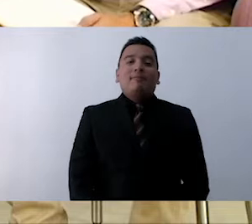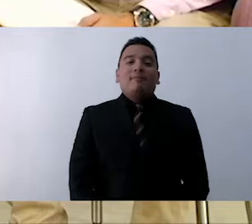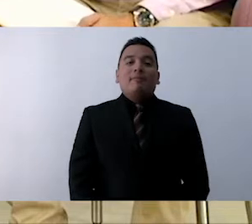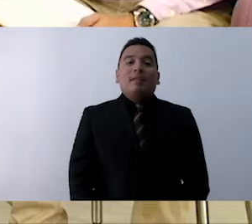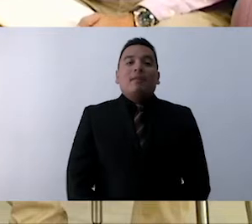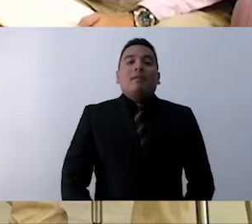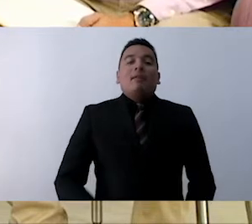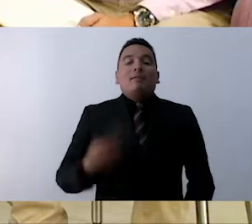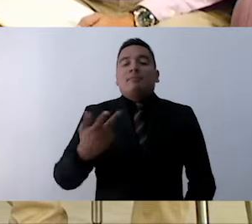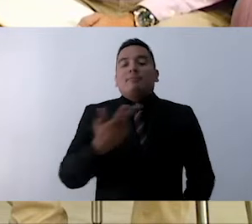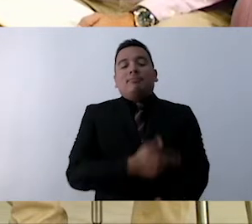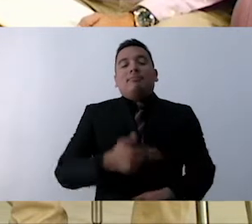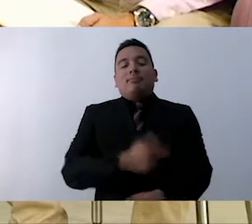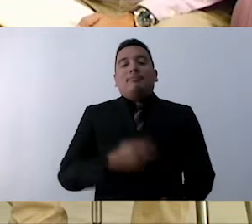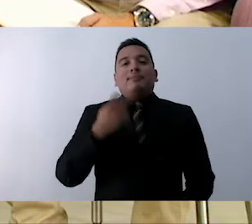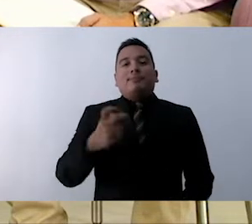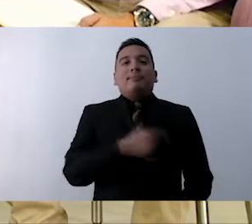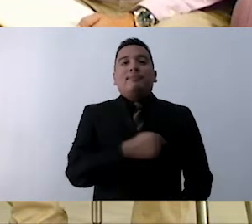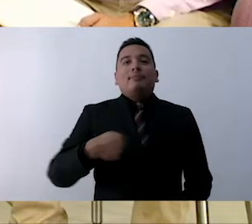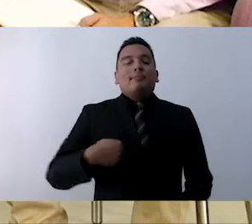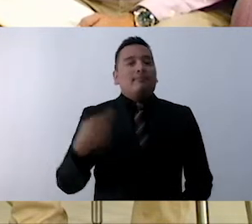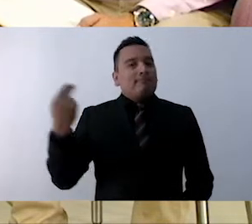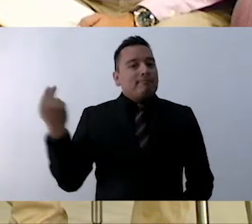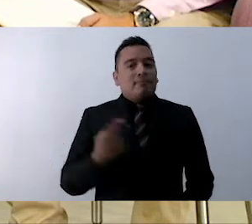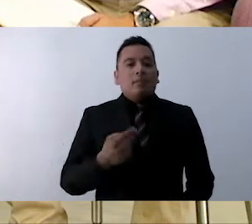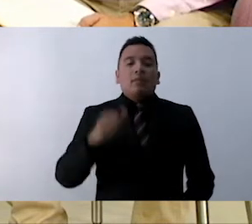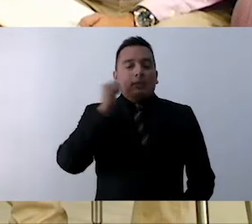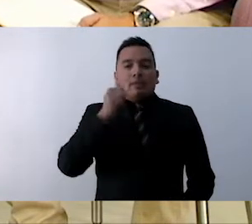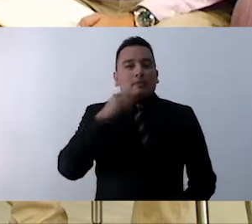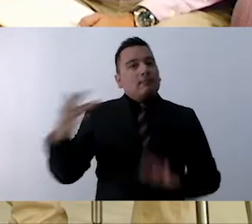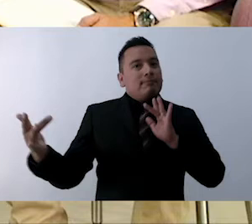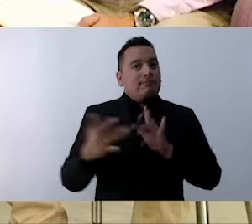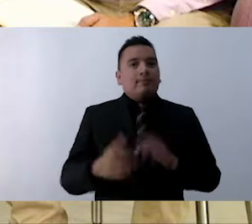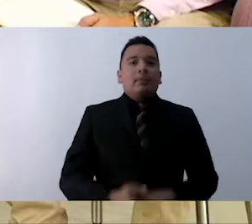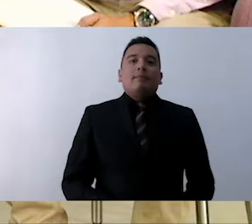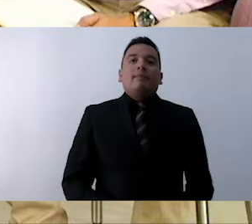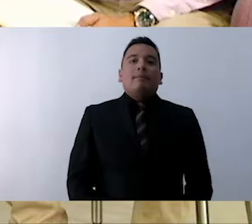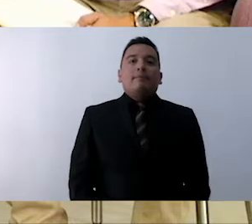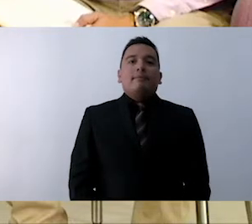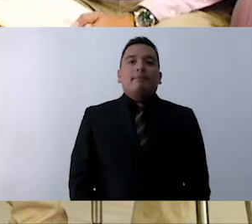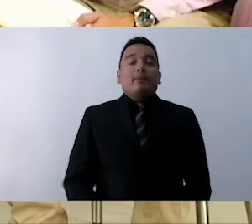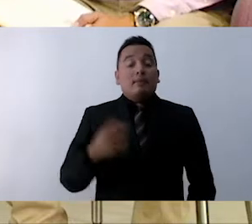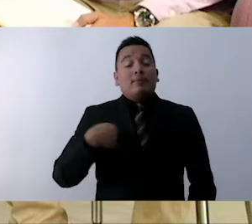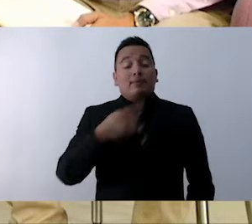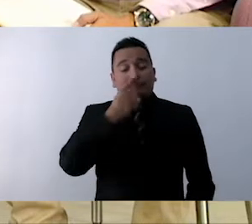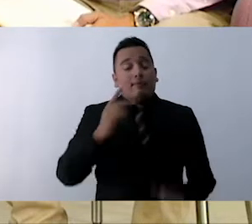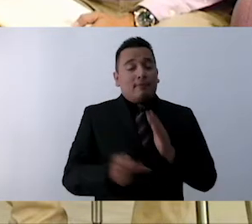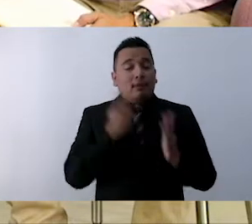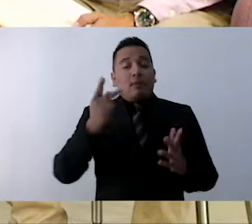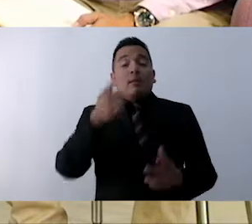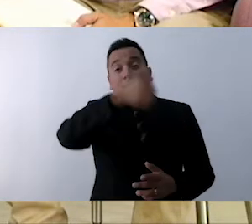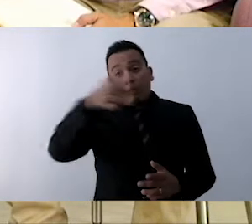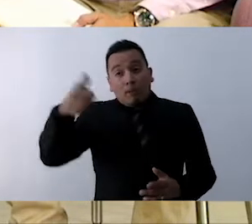son las generaciones nuevas y a través de los nuevos mecanismos, por lo tanto tiene que ser realmente muy conectado con noción.